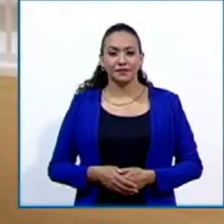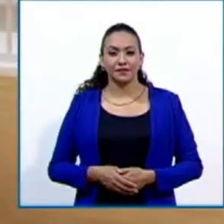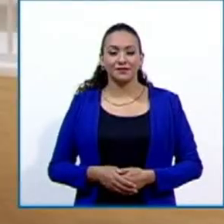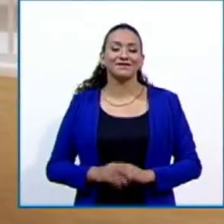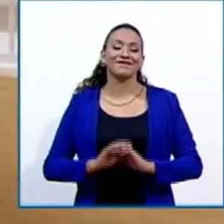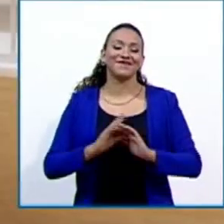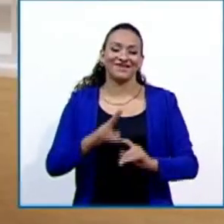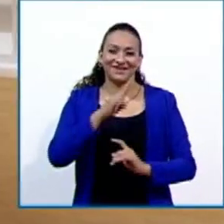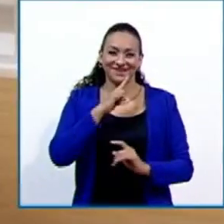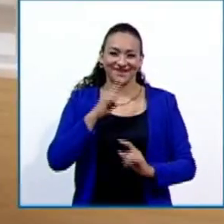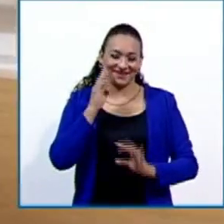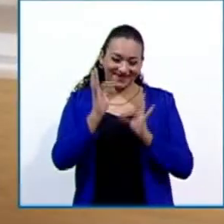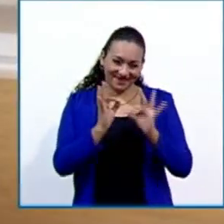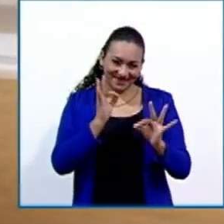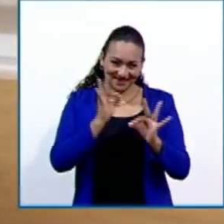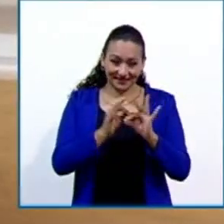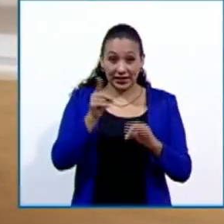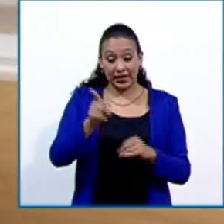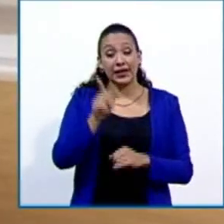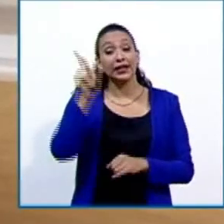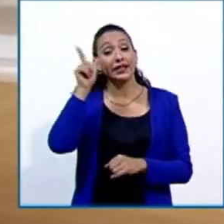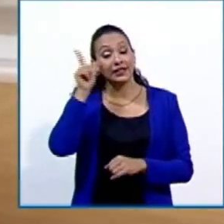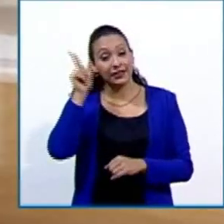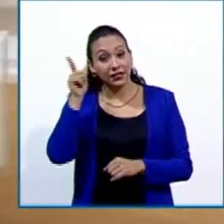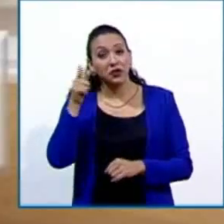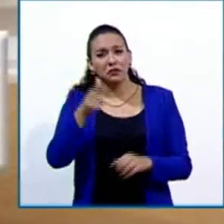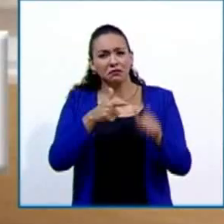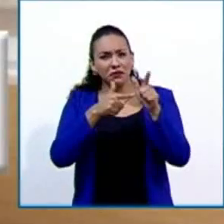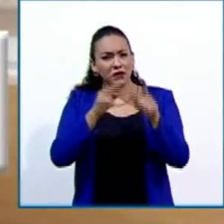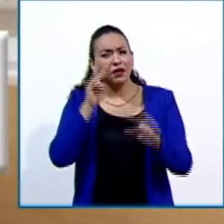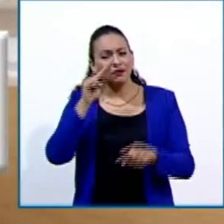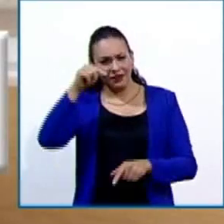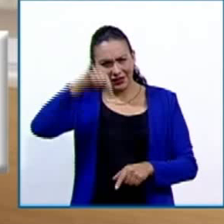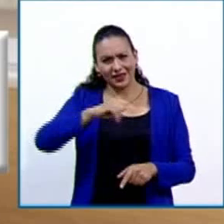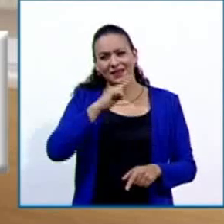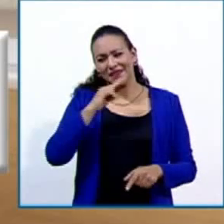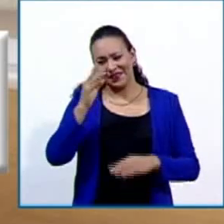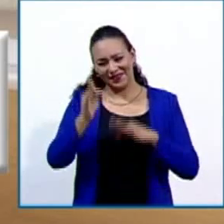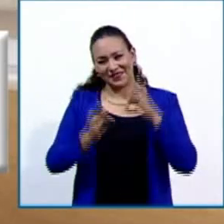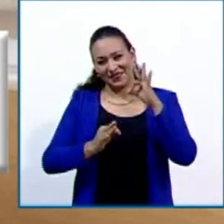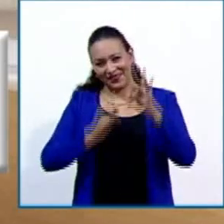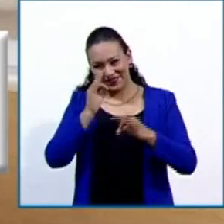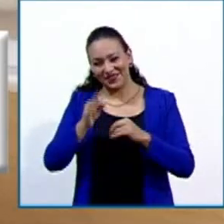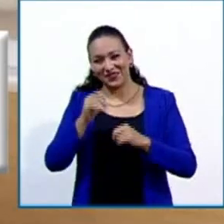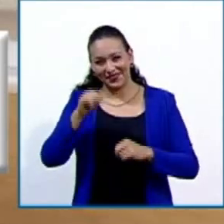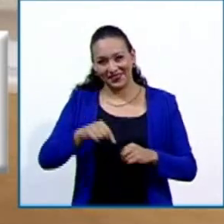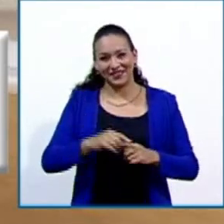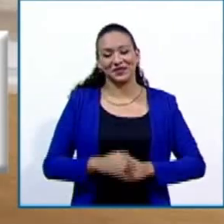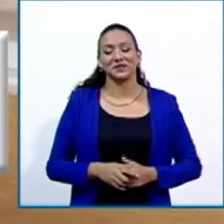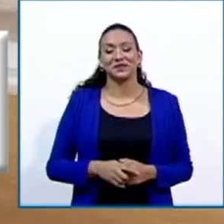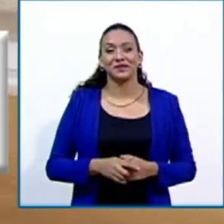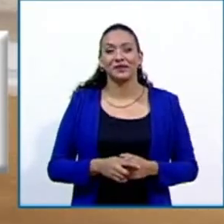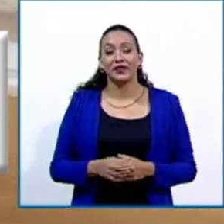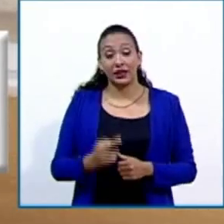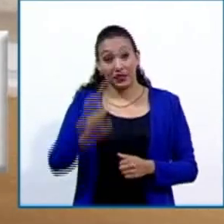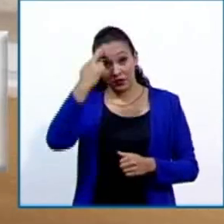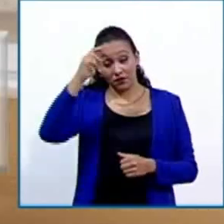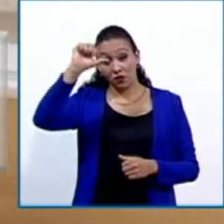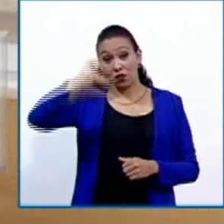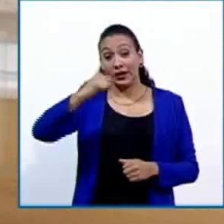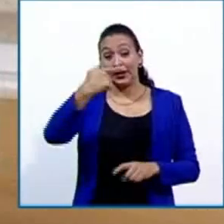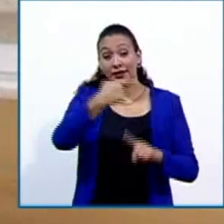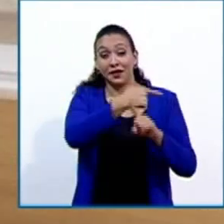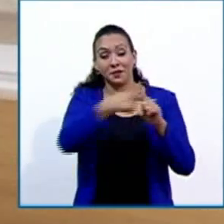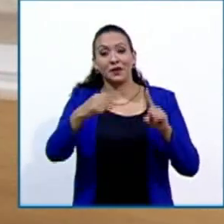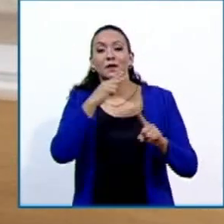Así concluimos esta emisión. Soy Laura Murillo y lo invito a mantenerse en la señal del canal del Poder Judicial. Siga a las 19:30